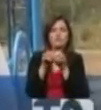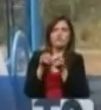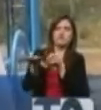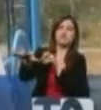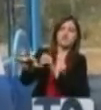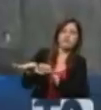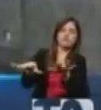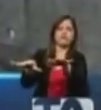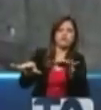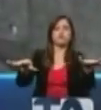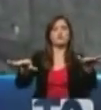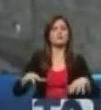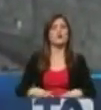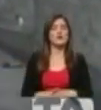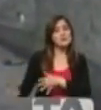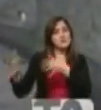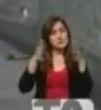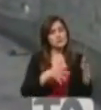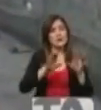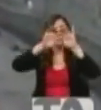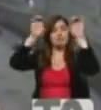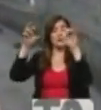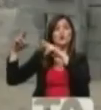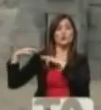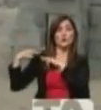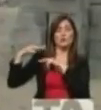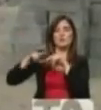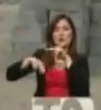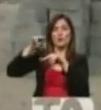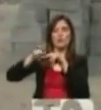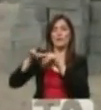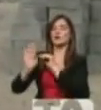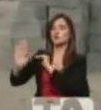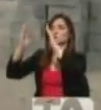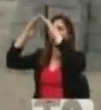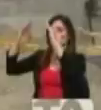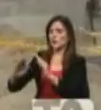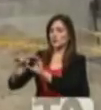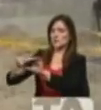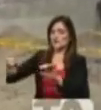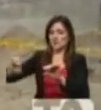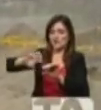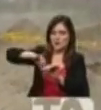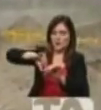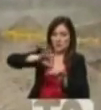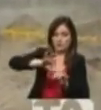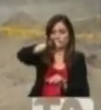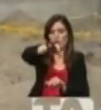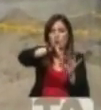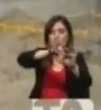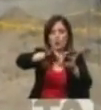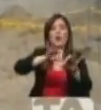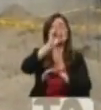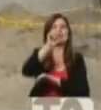por cuatro en su capacidad. Mientras que la empresa Coandes, que realiza la instalación de redes domiciliarias, dicen ya haber instalado 6.000 de